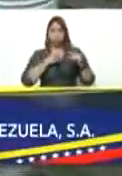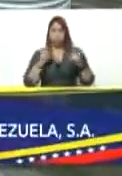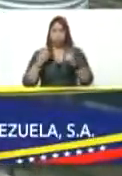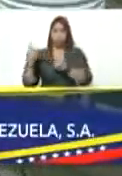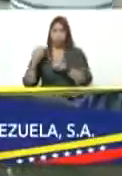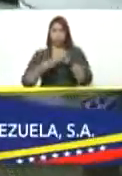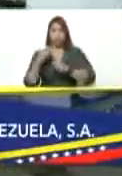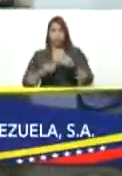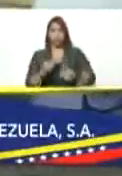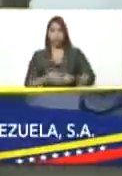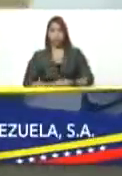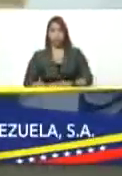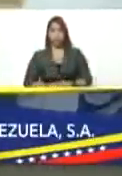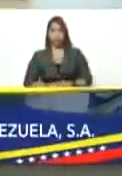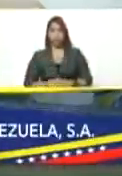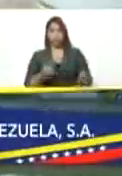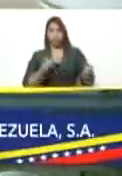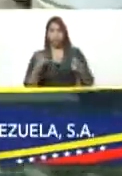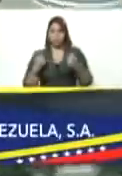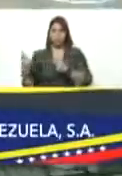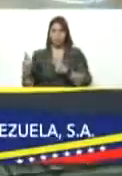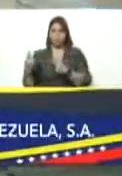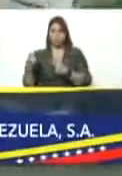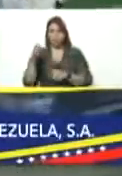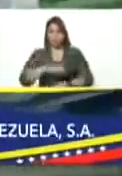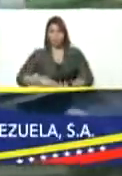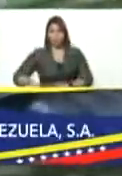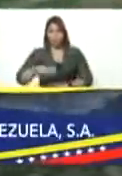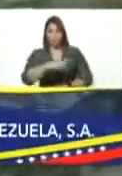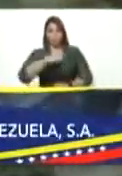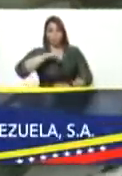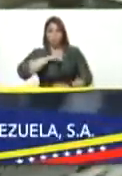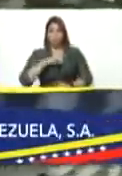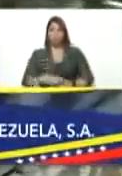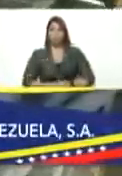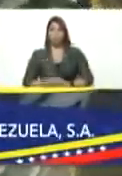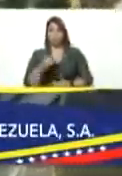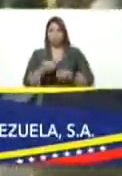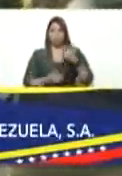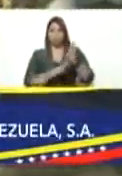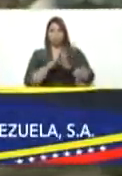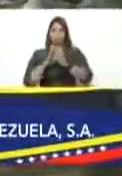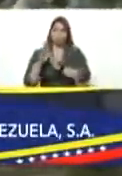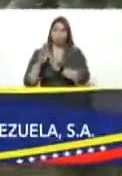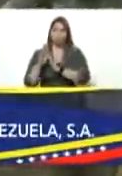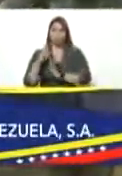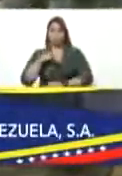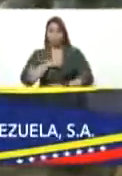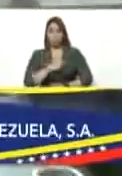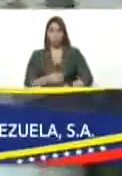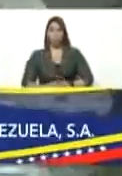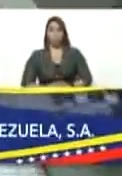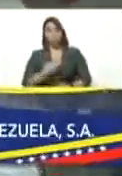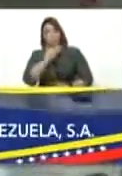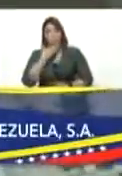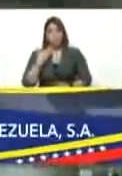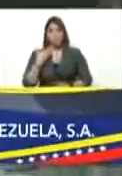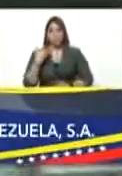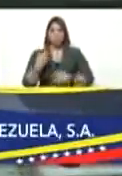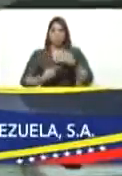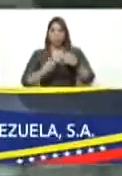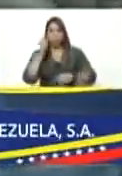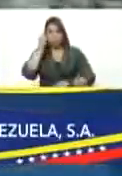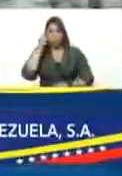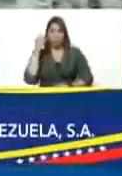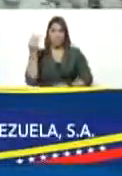hacen la distribución en esos estados. Y estamos progresando, presidente, estamos mejorando cada día más. Es